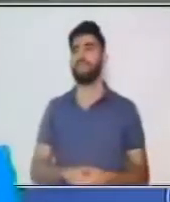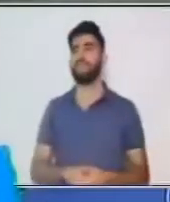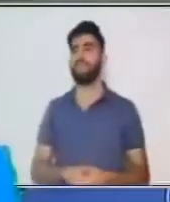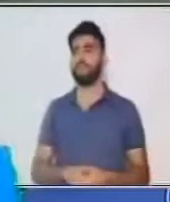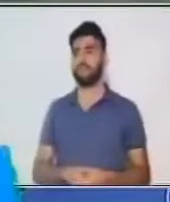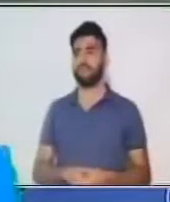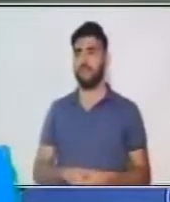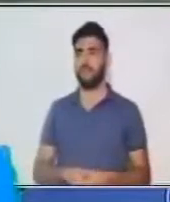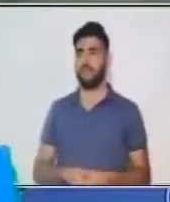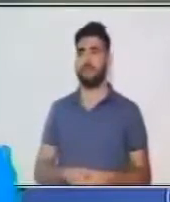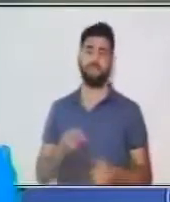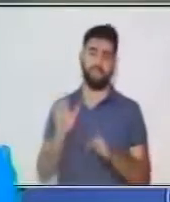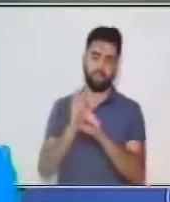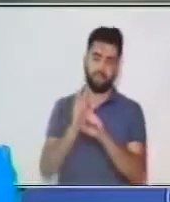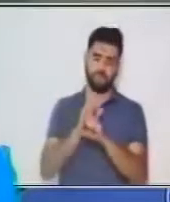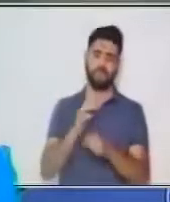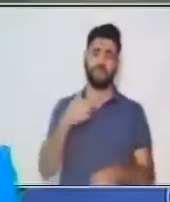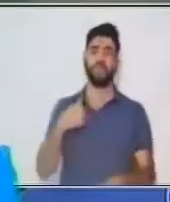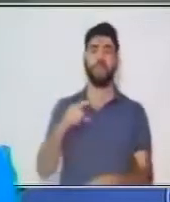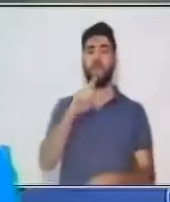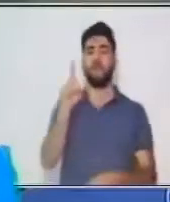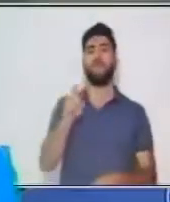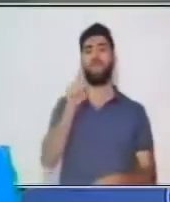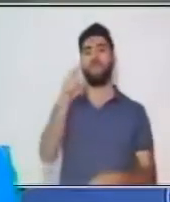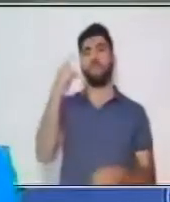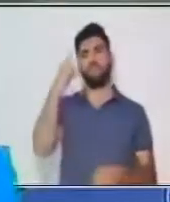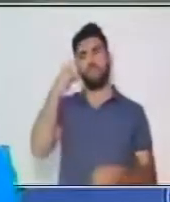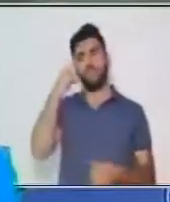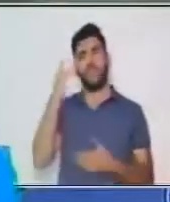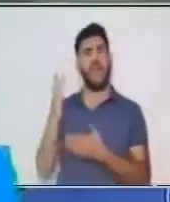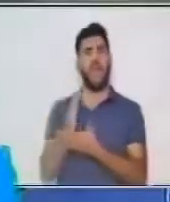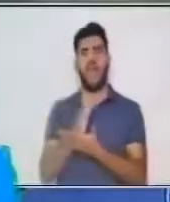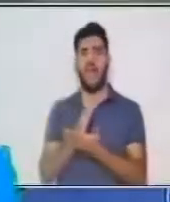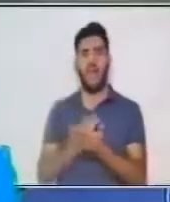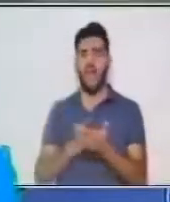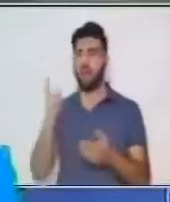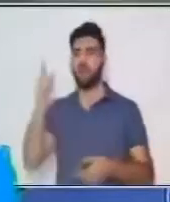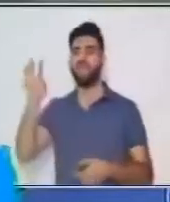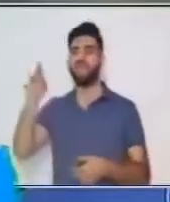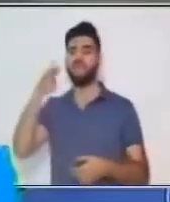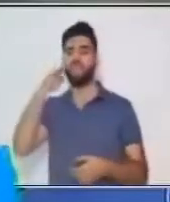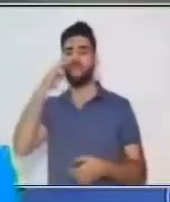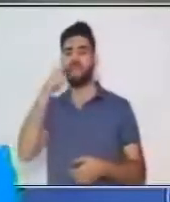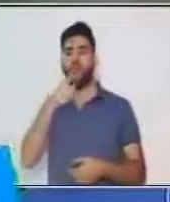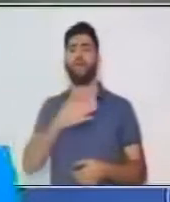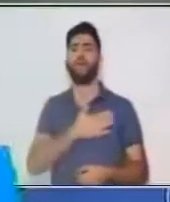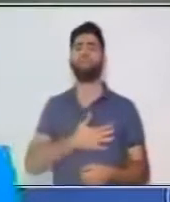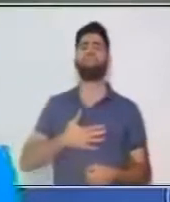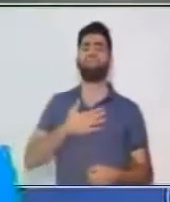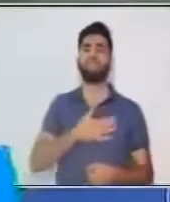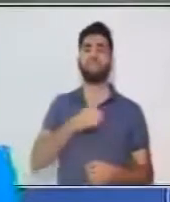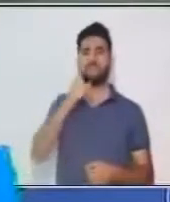momento en un objeto, en un elemento que sea con un aroma agradable, ¿qué te puedes imaginar?